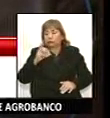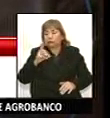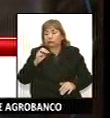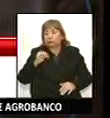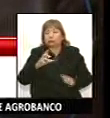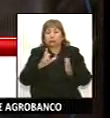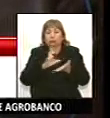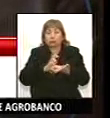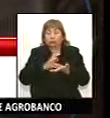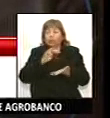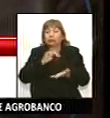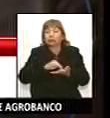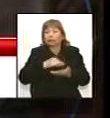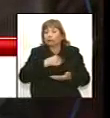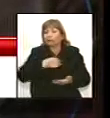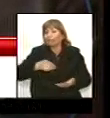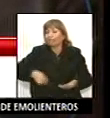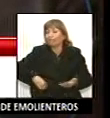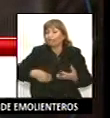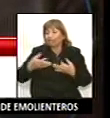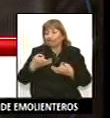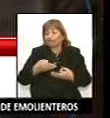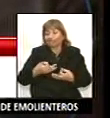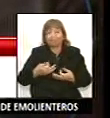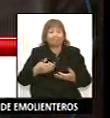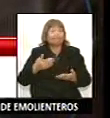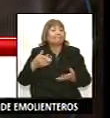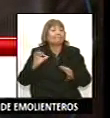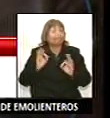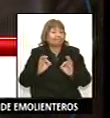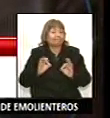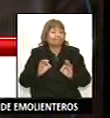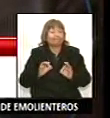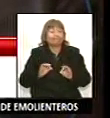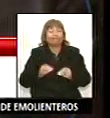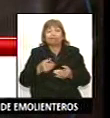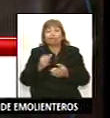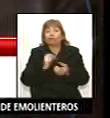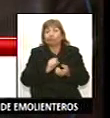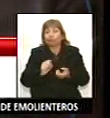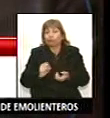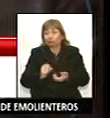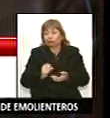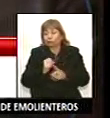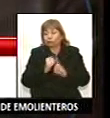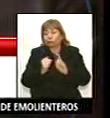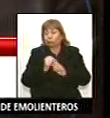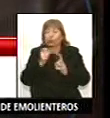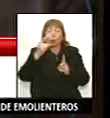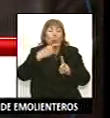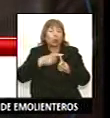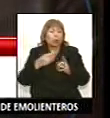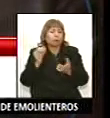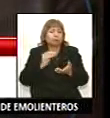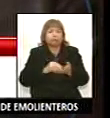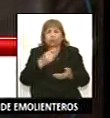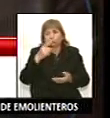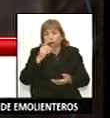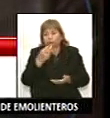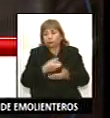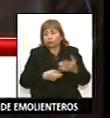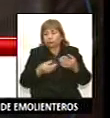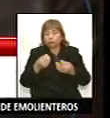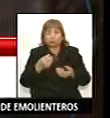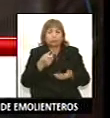Metropolitana. Al Ministerio de Economía y Finanzas, a favor del Consorcio de Investigación Económica y Social CIES, hasta por la suma de 1.000.000 de soles para financiar el